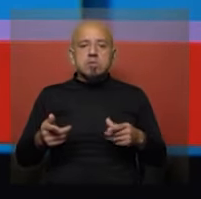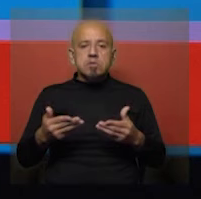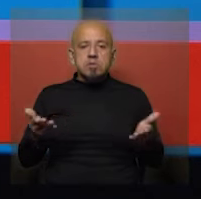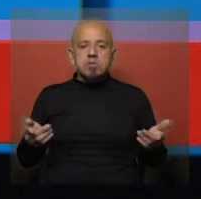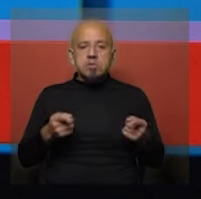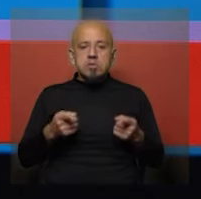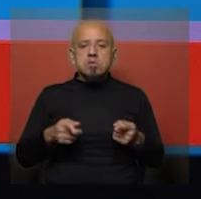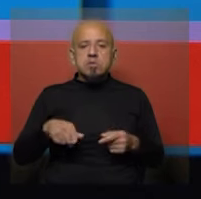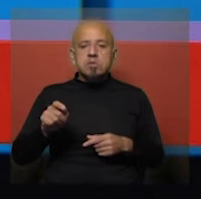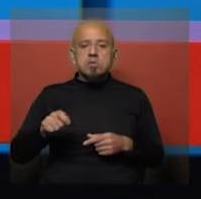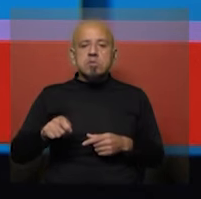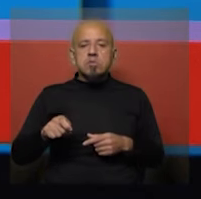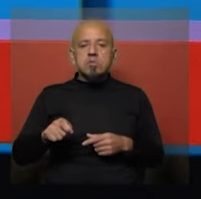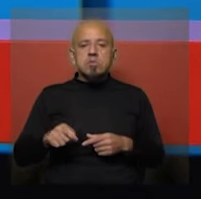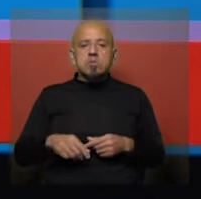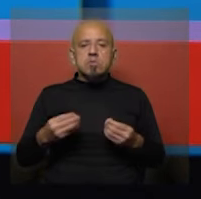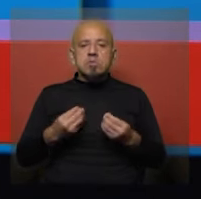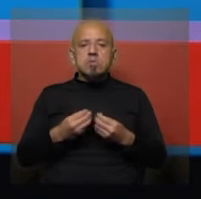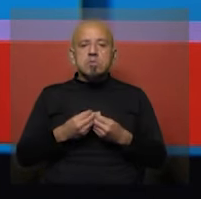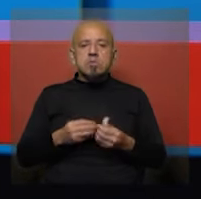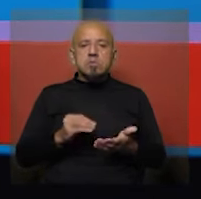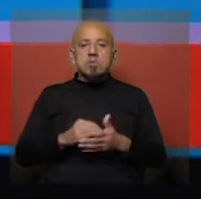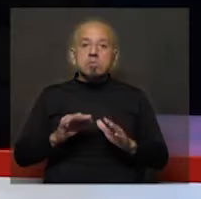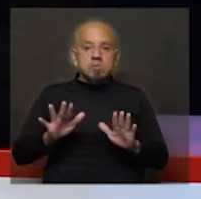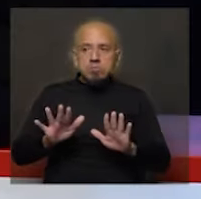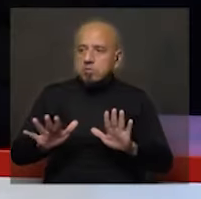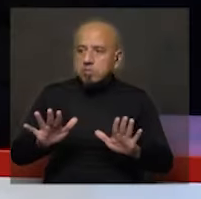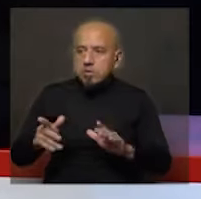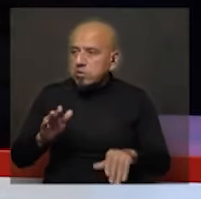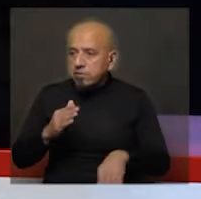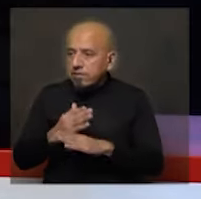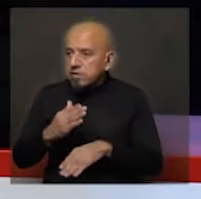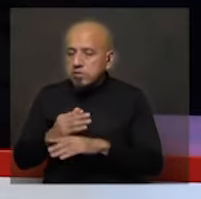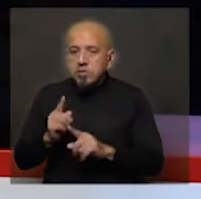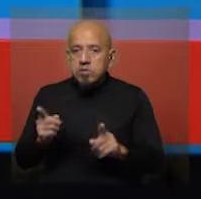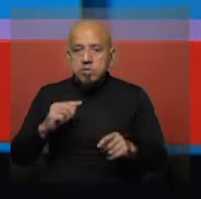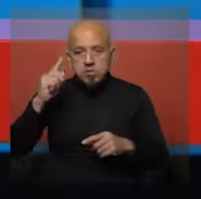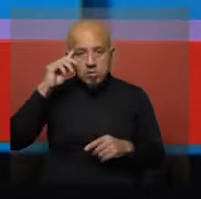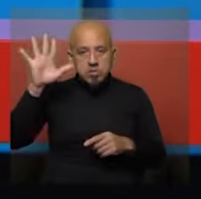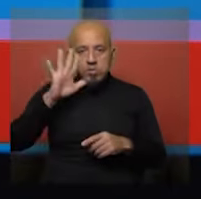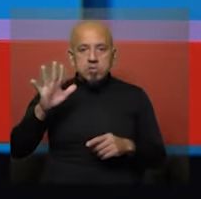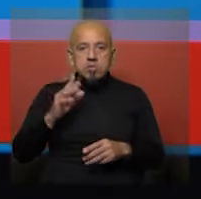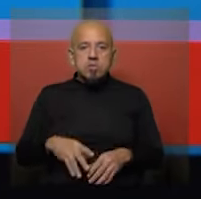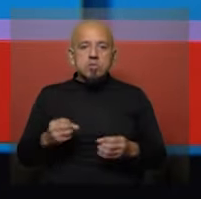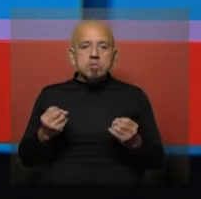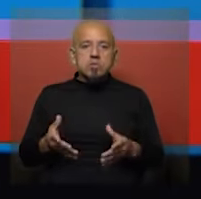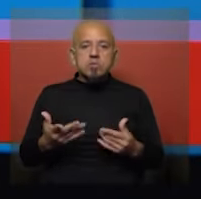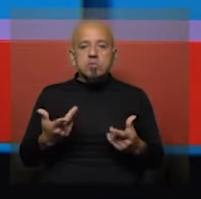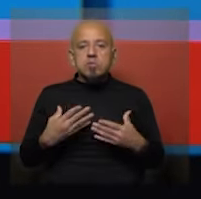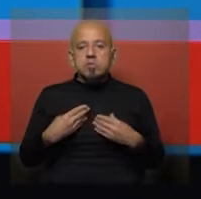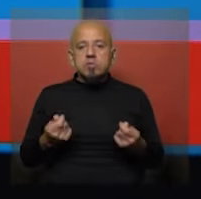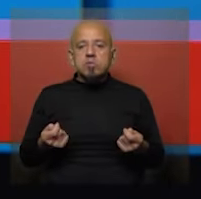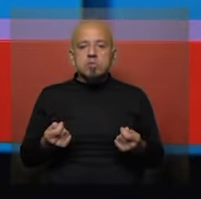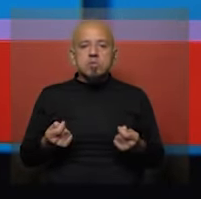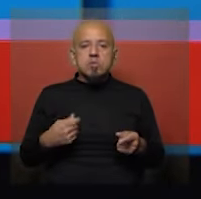el juzgado eso nos ha pasado mucho No no te vayas y y buscas alguna psicóloga si Ho en la vuelta porque o se sienten mal o